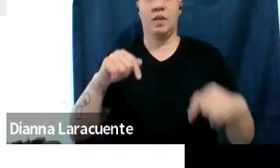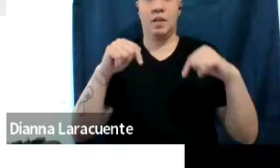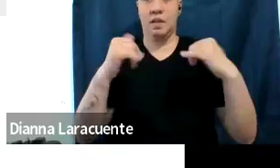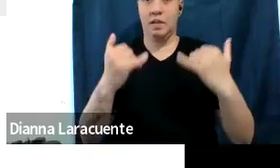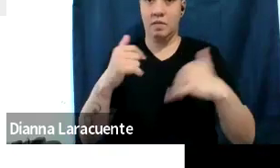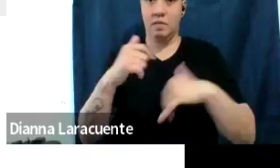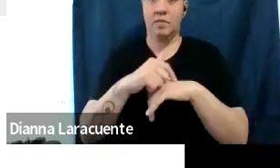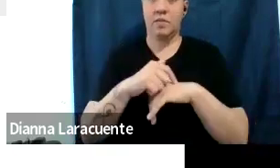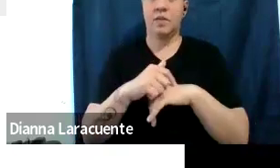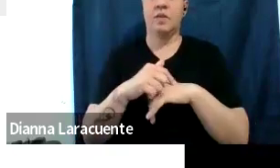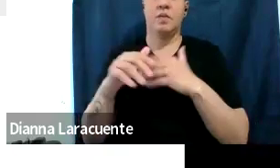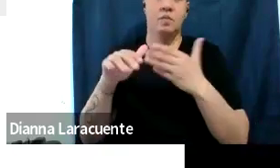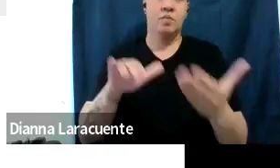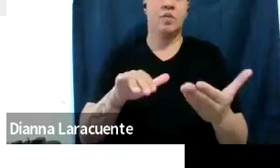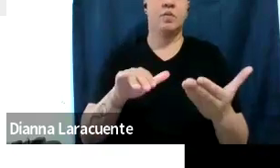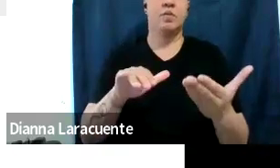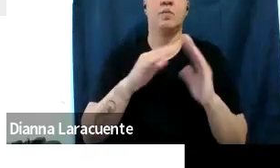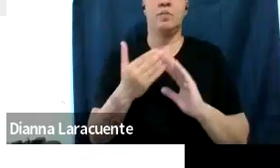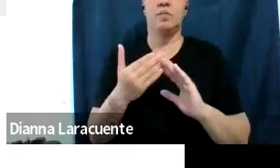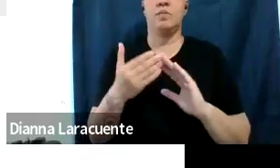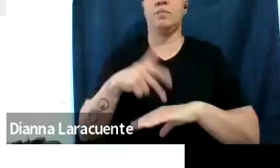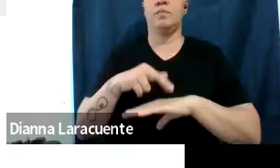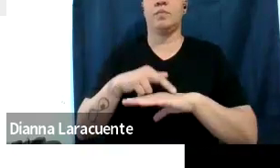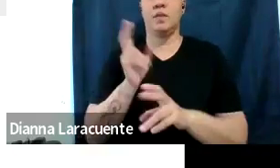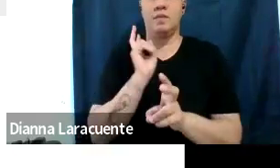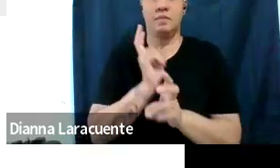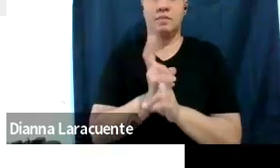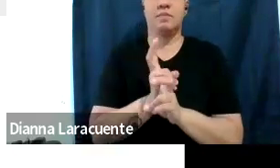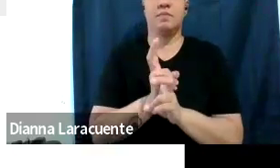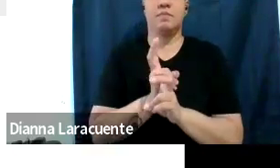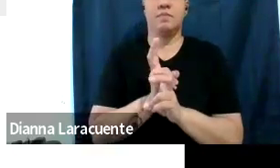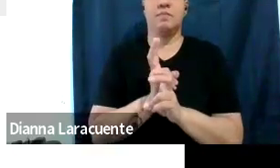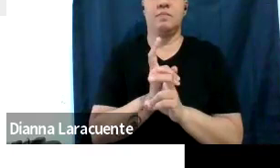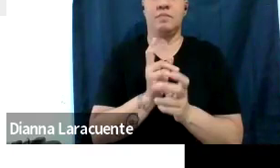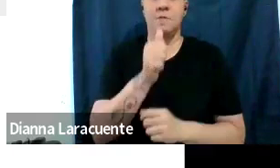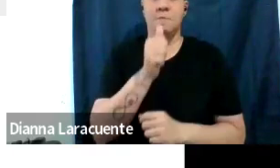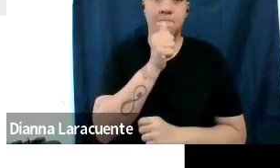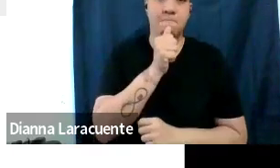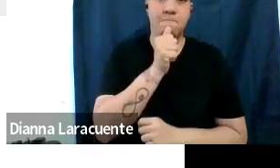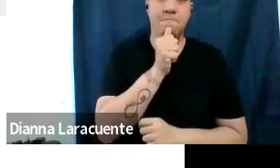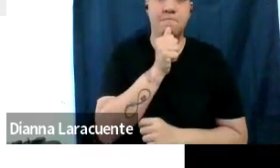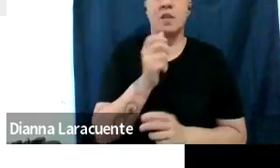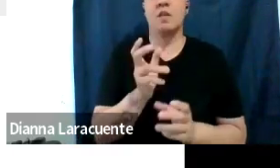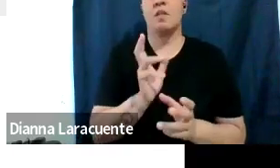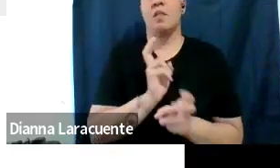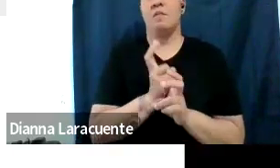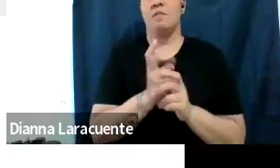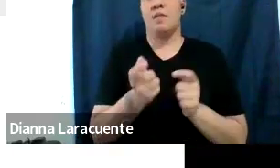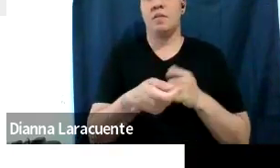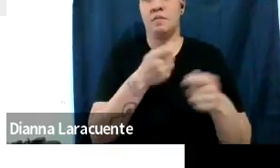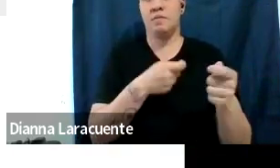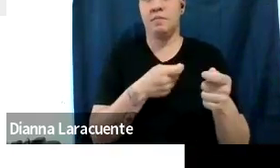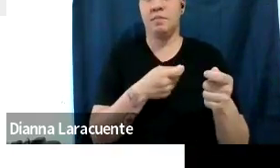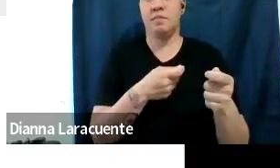una pérdida que el pueblo de Puerto Rico difícilmente podrá soportar. Será difícil sustituirle y habrán